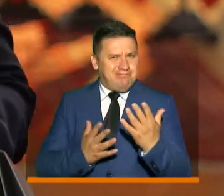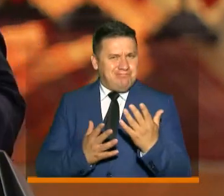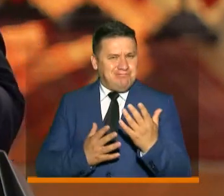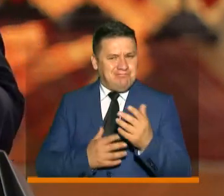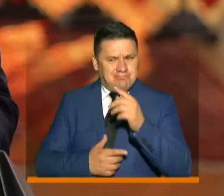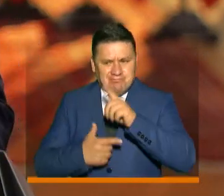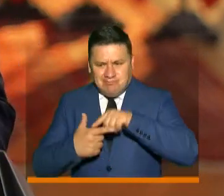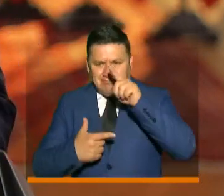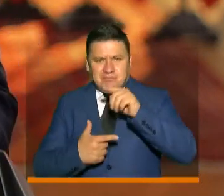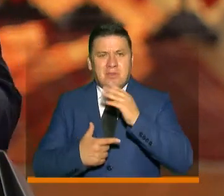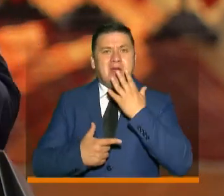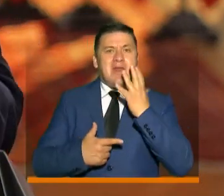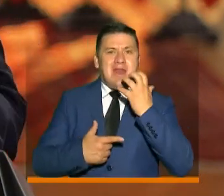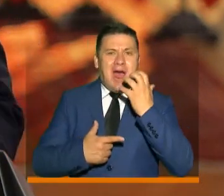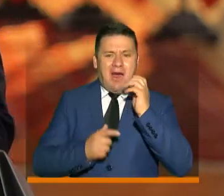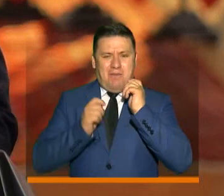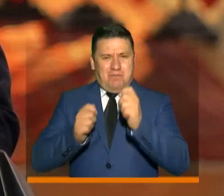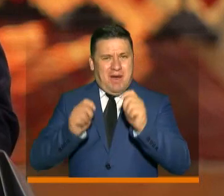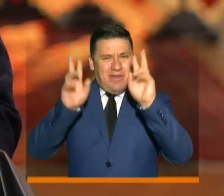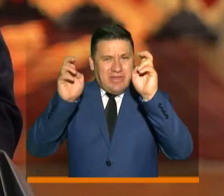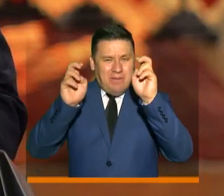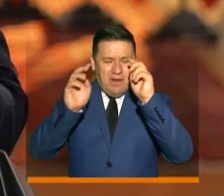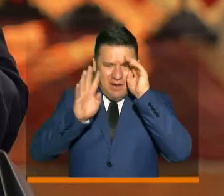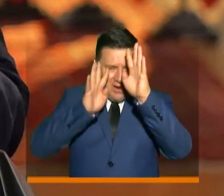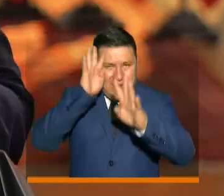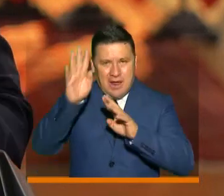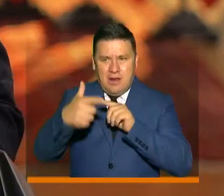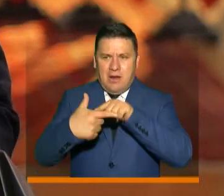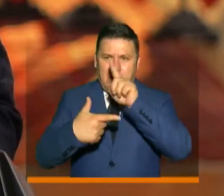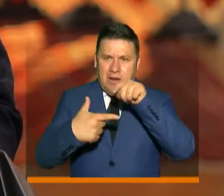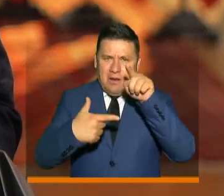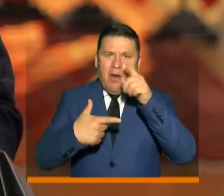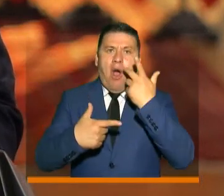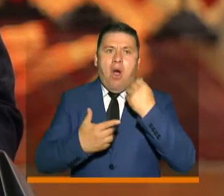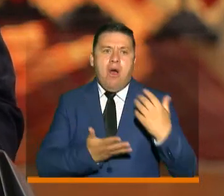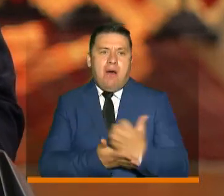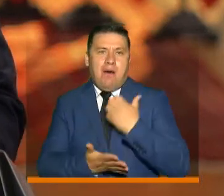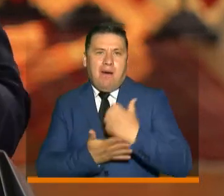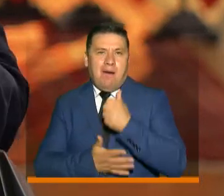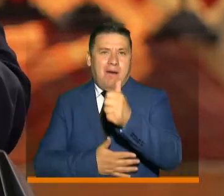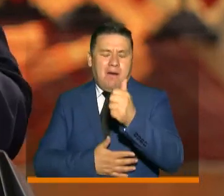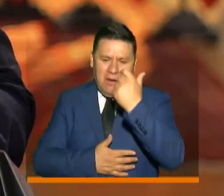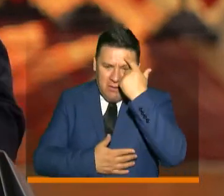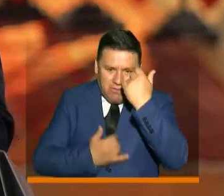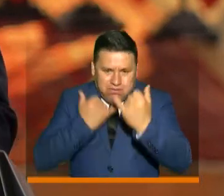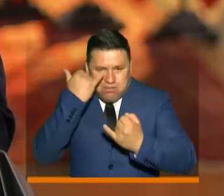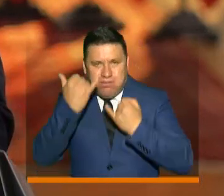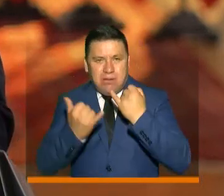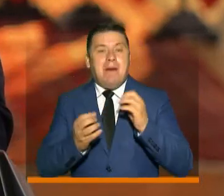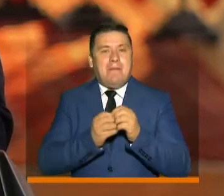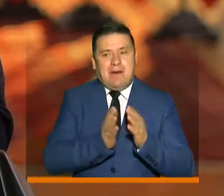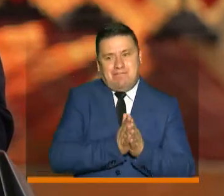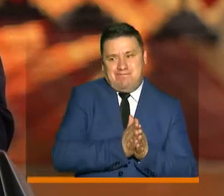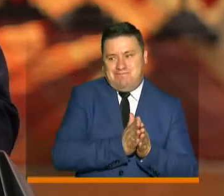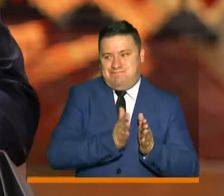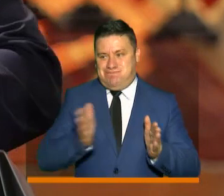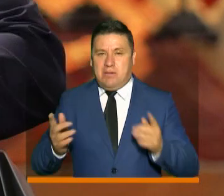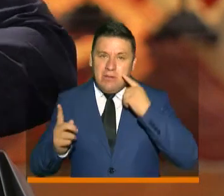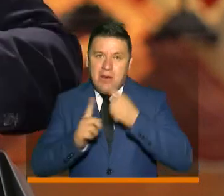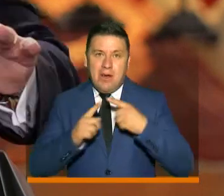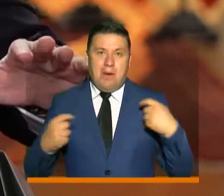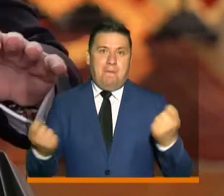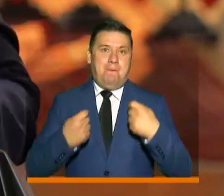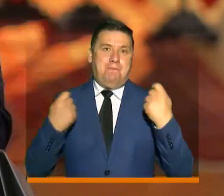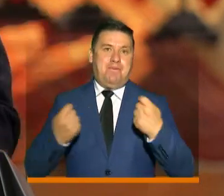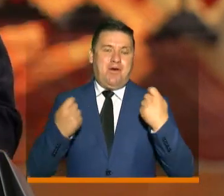hecho que la economía naranja se esté consolidando como una nueva forma de ingresos por eso hicimos extensivo los incentivos del cine